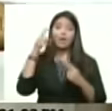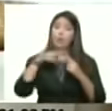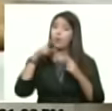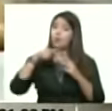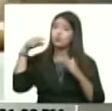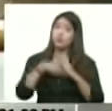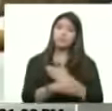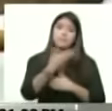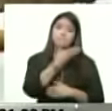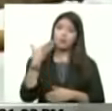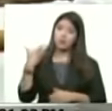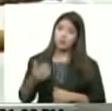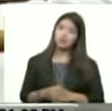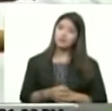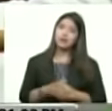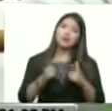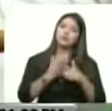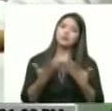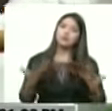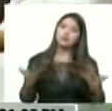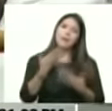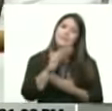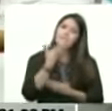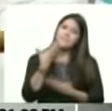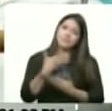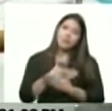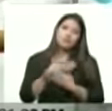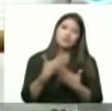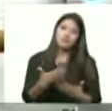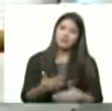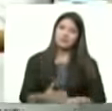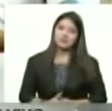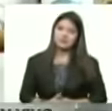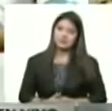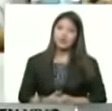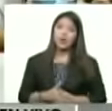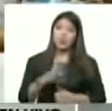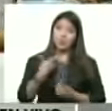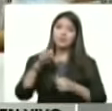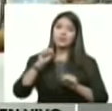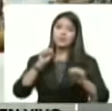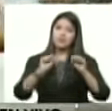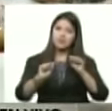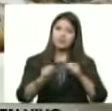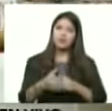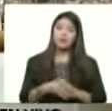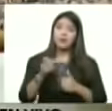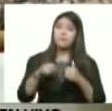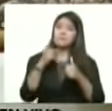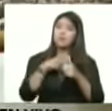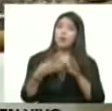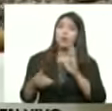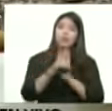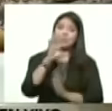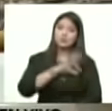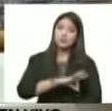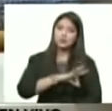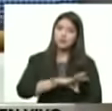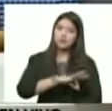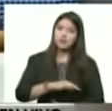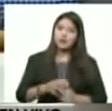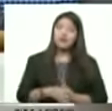que nosotros. Así que toda mi mejor voluntad para defender en primer lugar los derechos sociales,